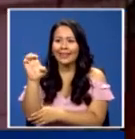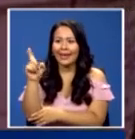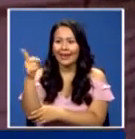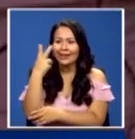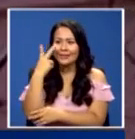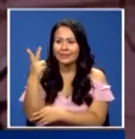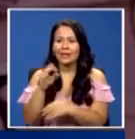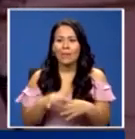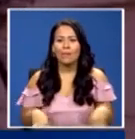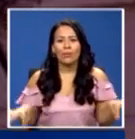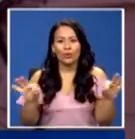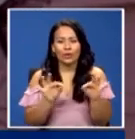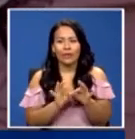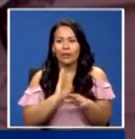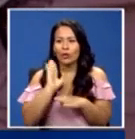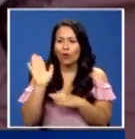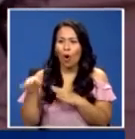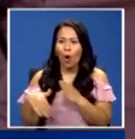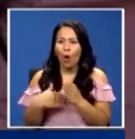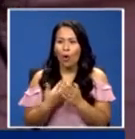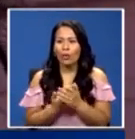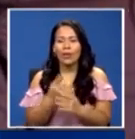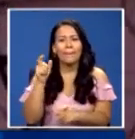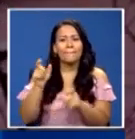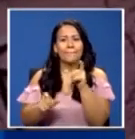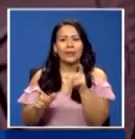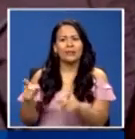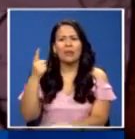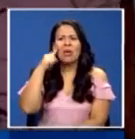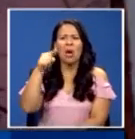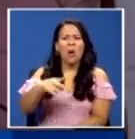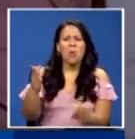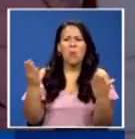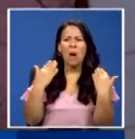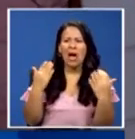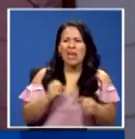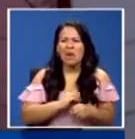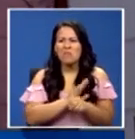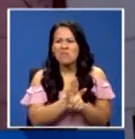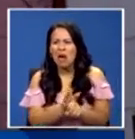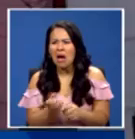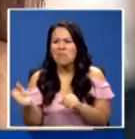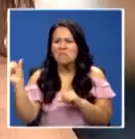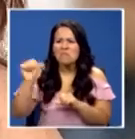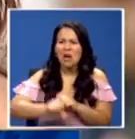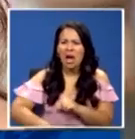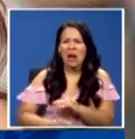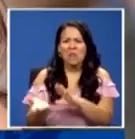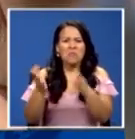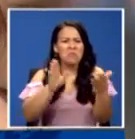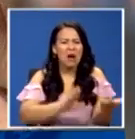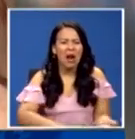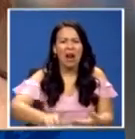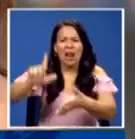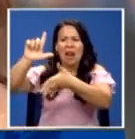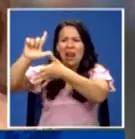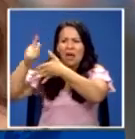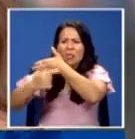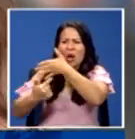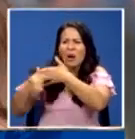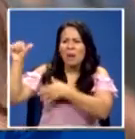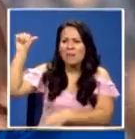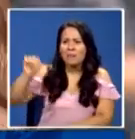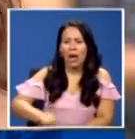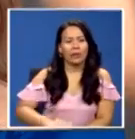básicamente que también queríamos cambiar esta mala percepción que sería de guayaquil por el cob y de que le llamaban abusan de latinoamérica y también